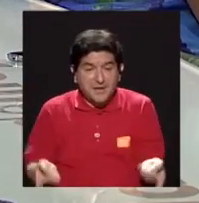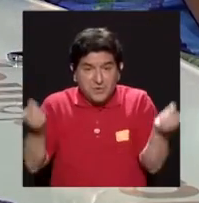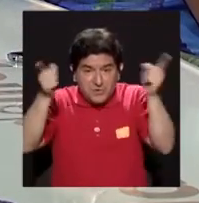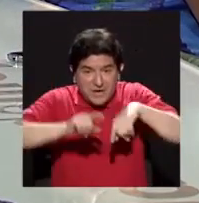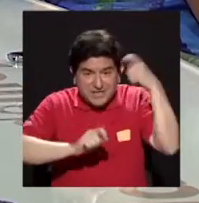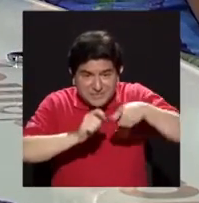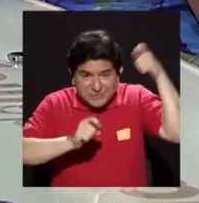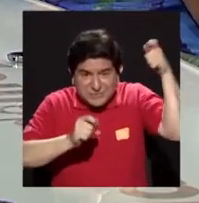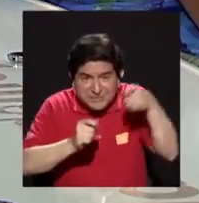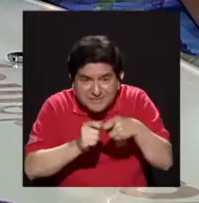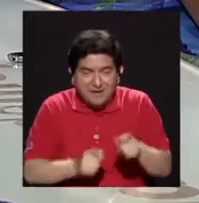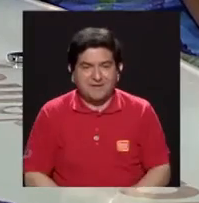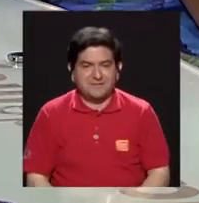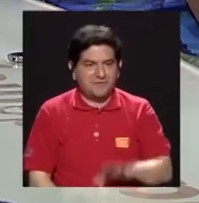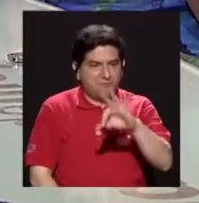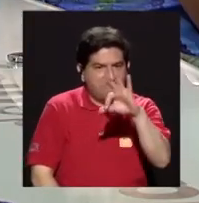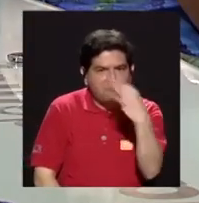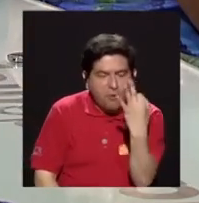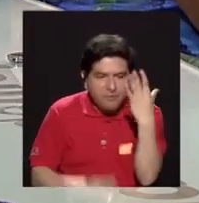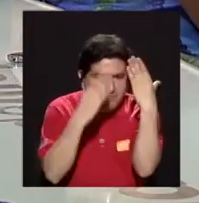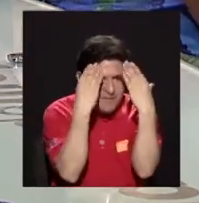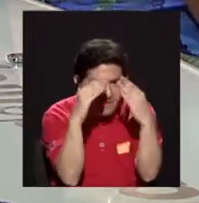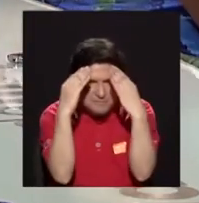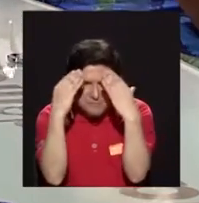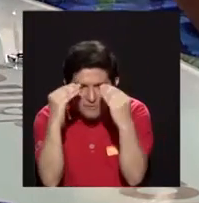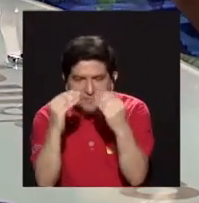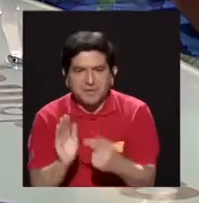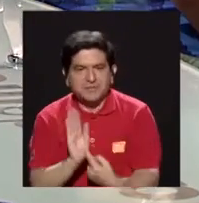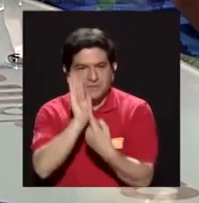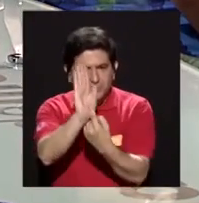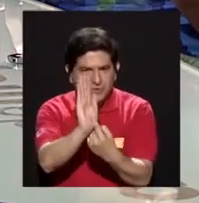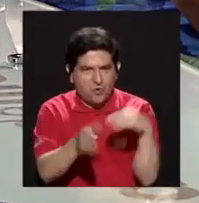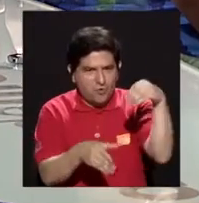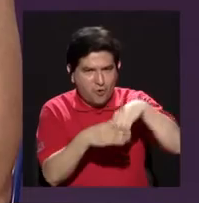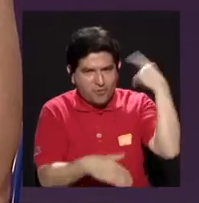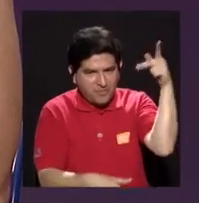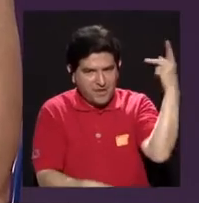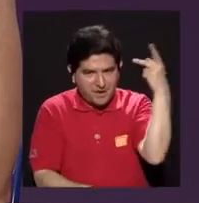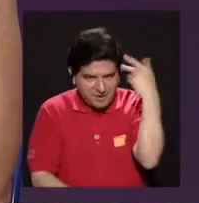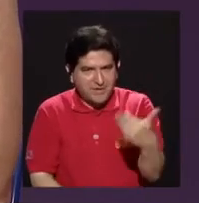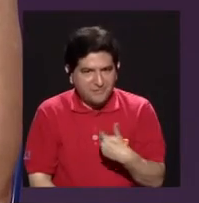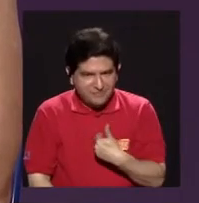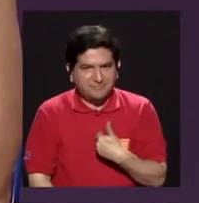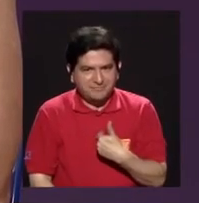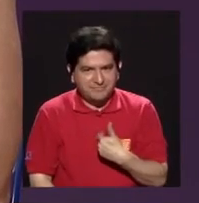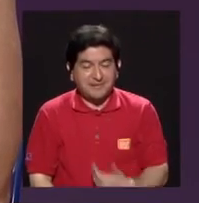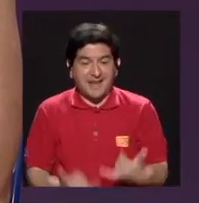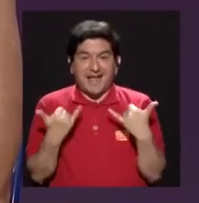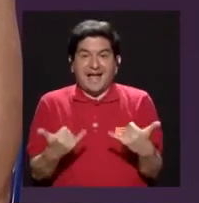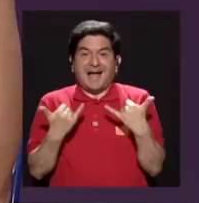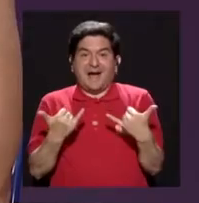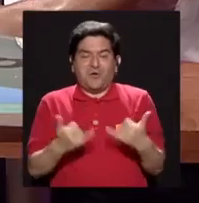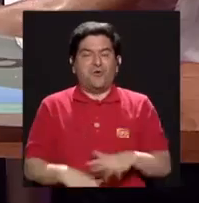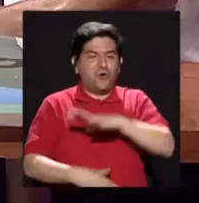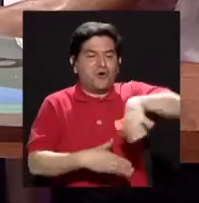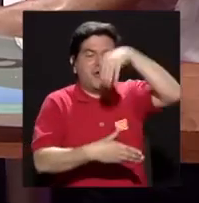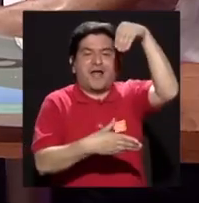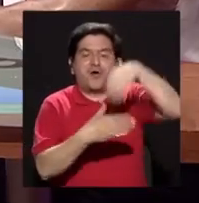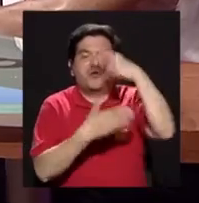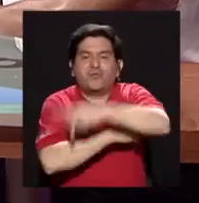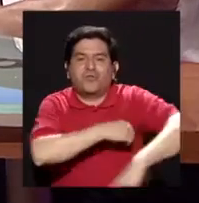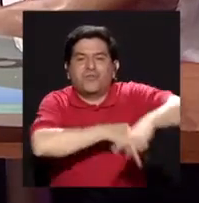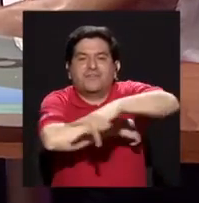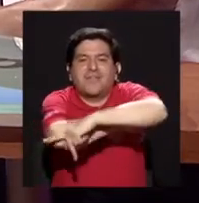creo que también la forma en la que se informa tenía un contenido político. O sea, estamos en este momento en un contexto en este